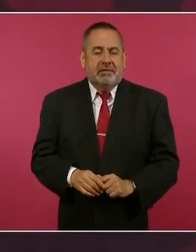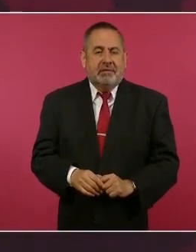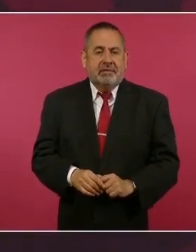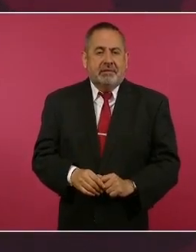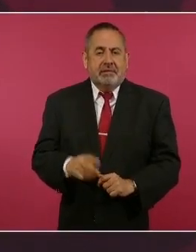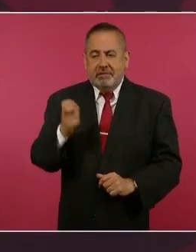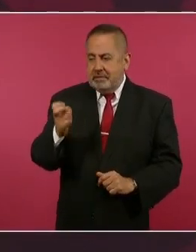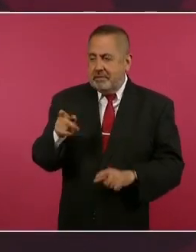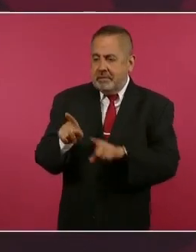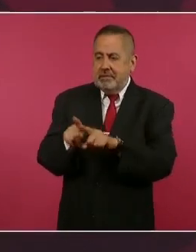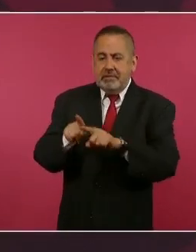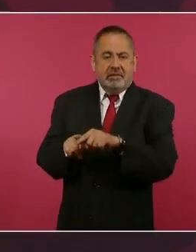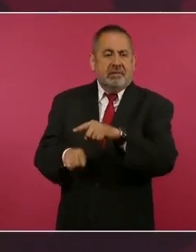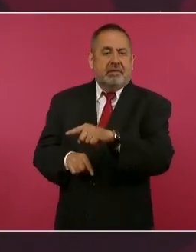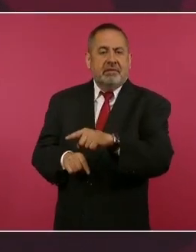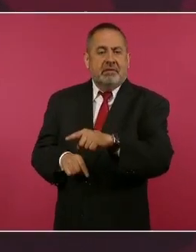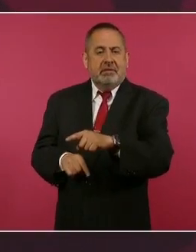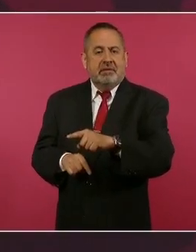cómo